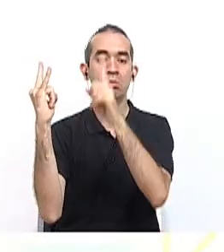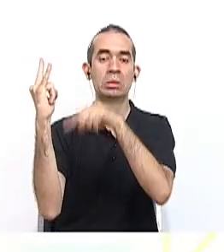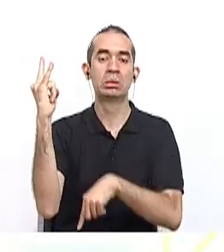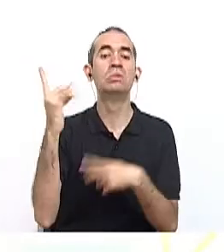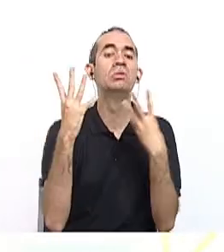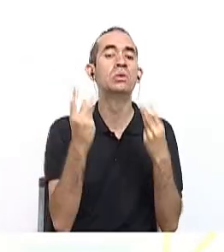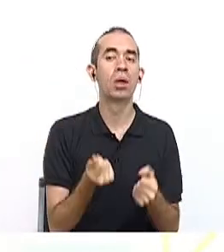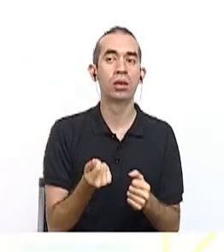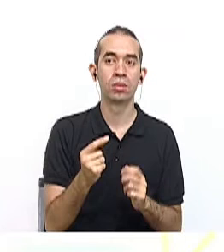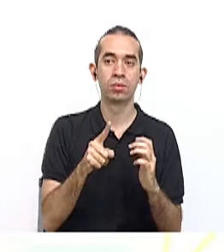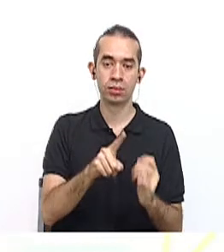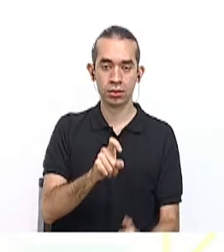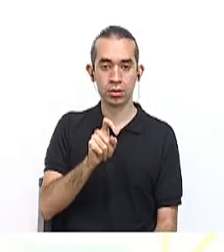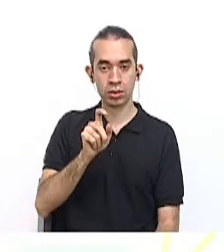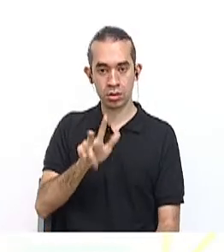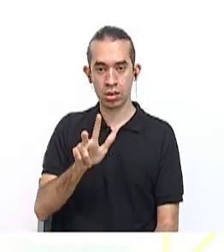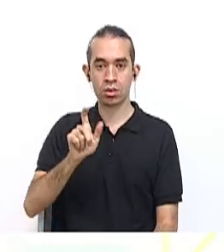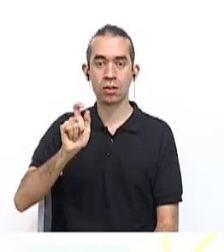a